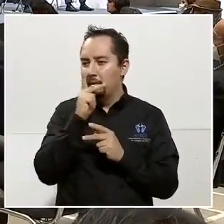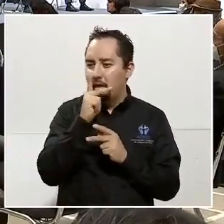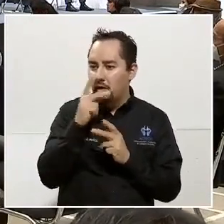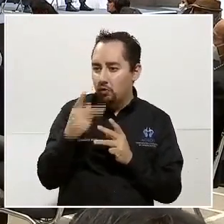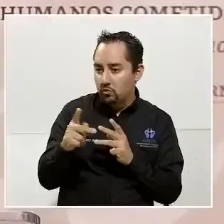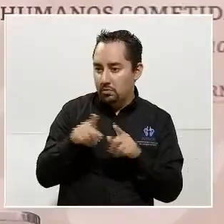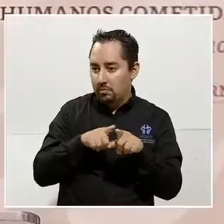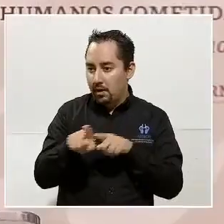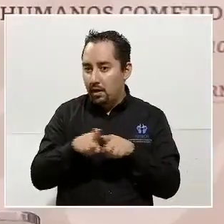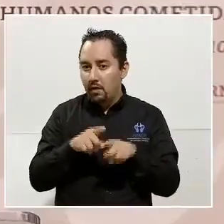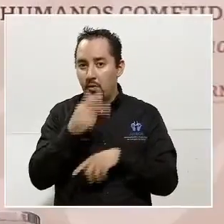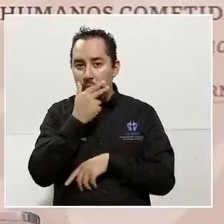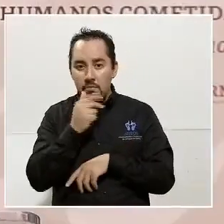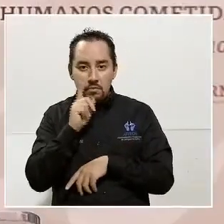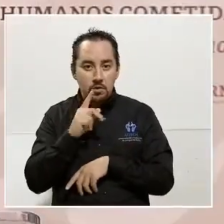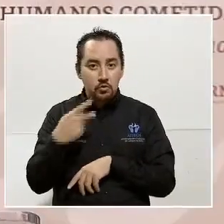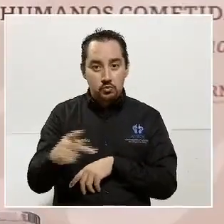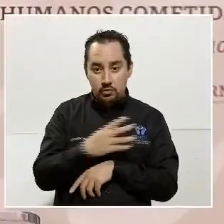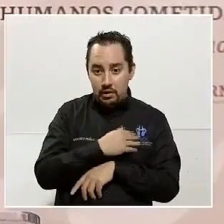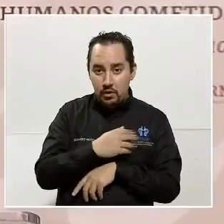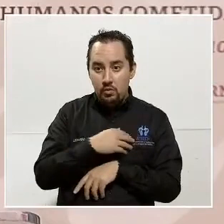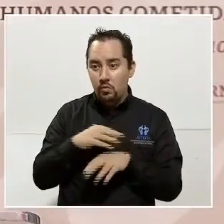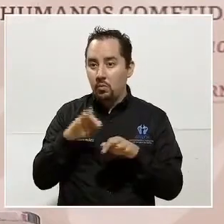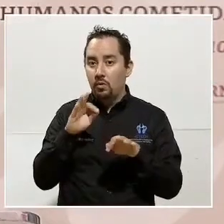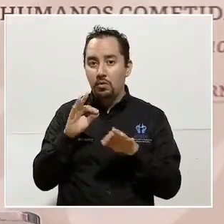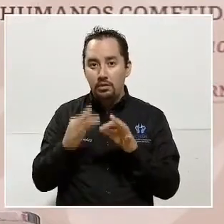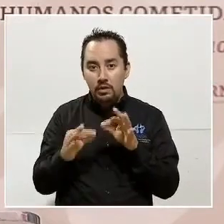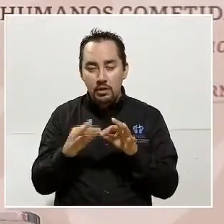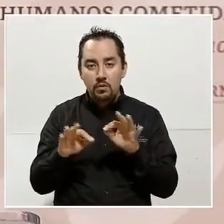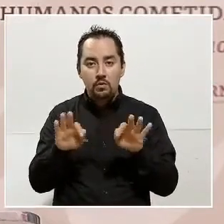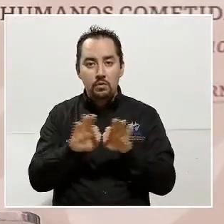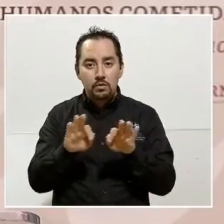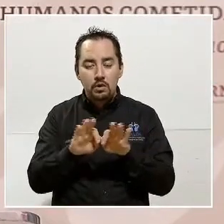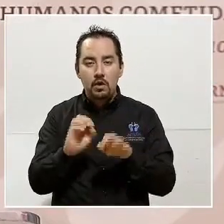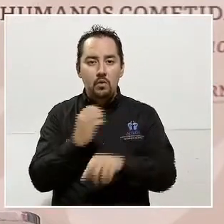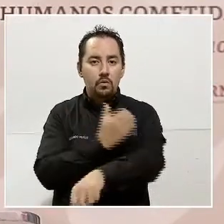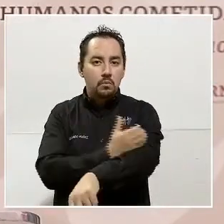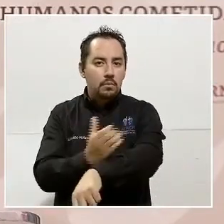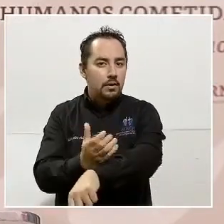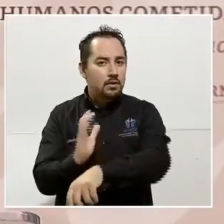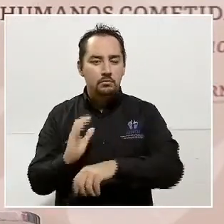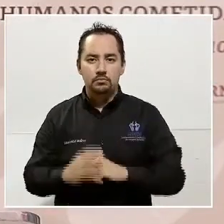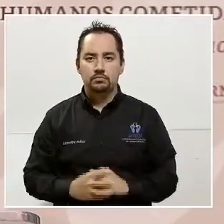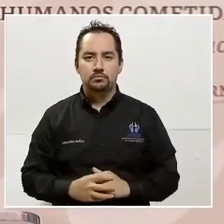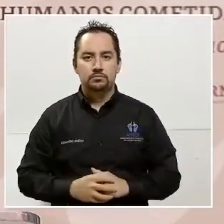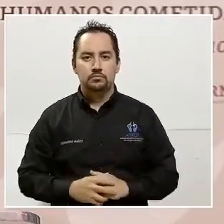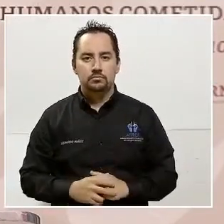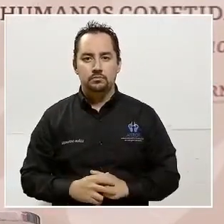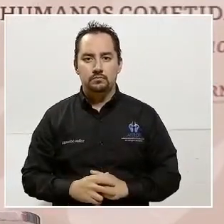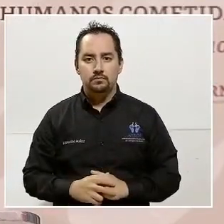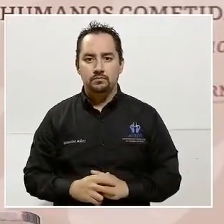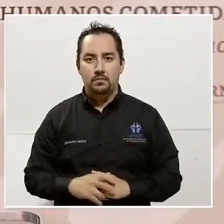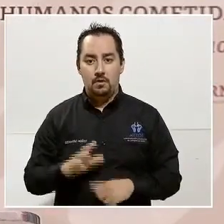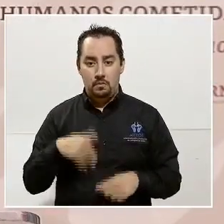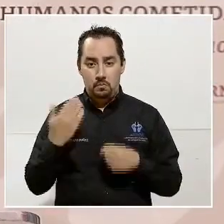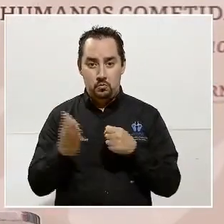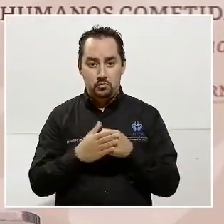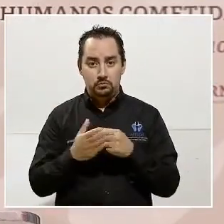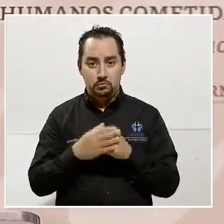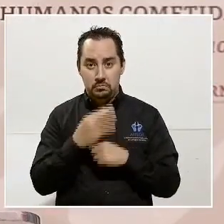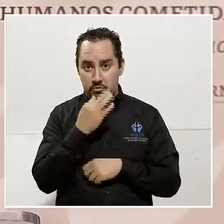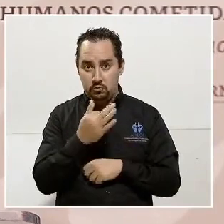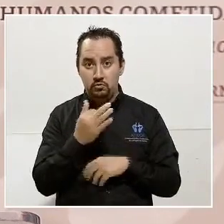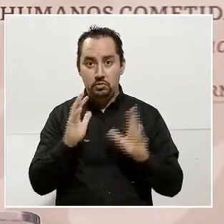un hermano, un hijo, una tía, un compañero. En los próximos minutos en que